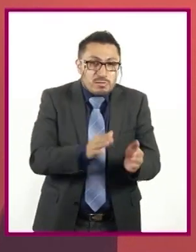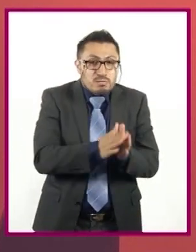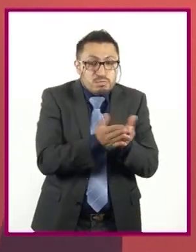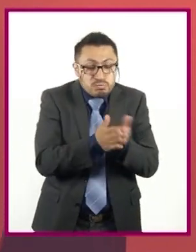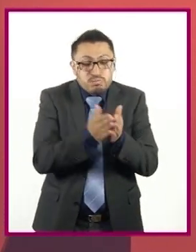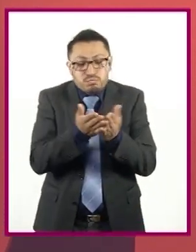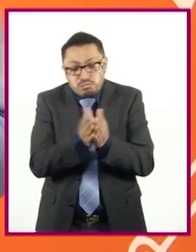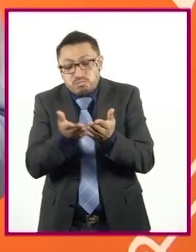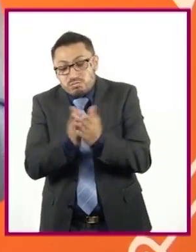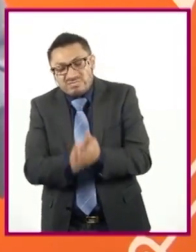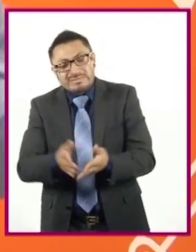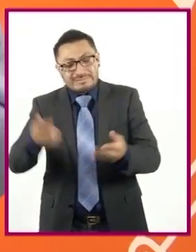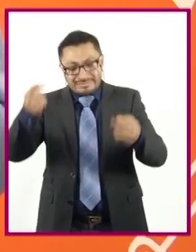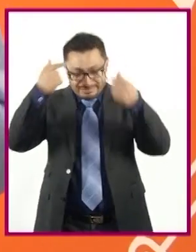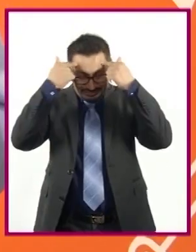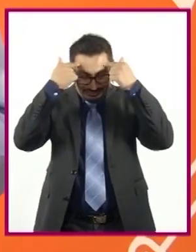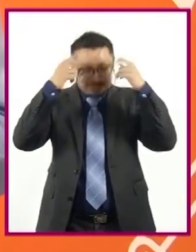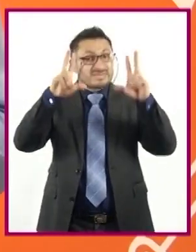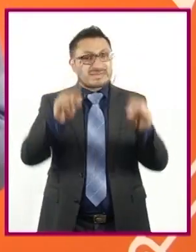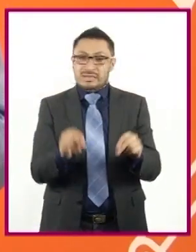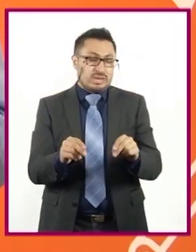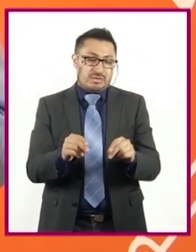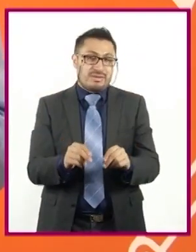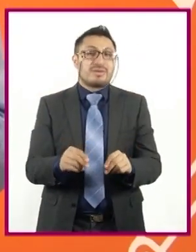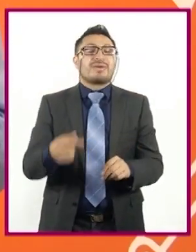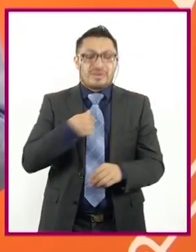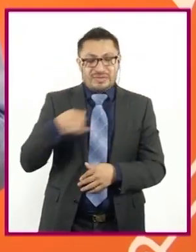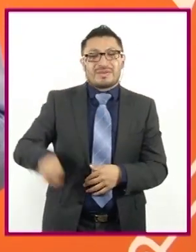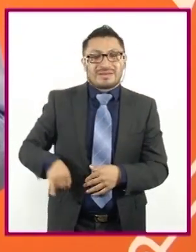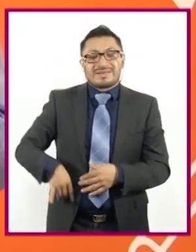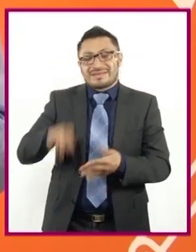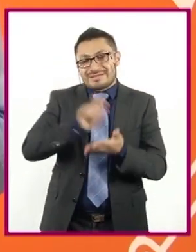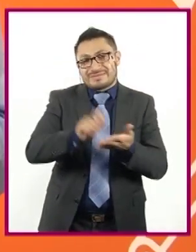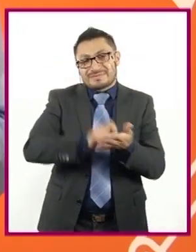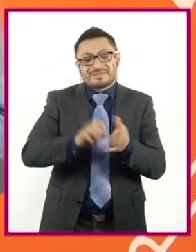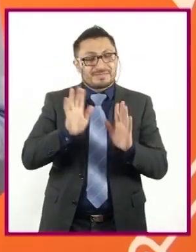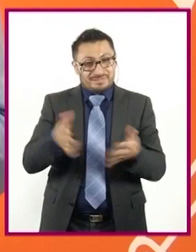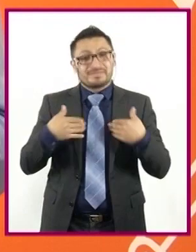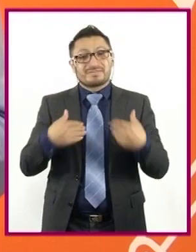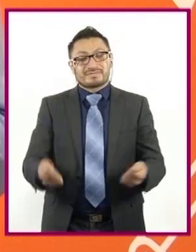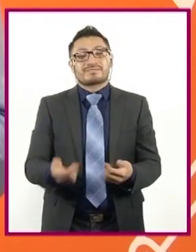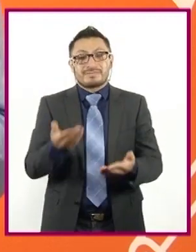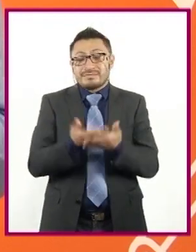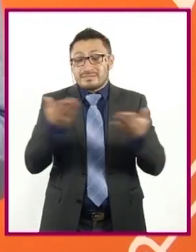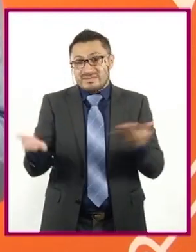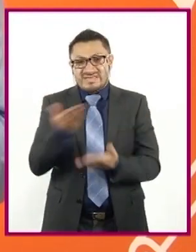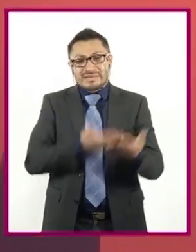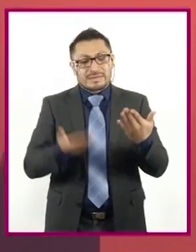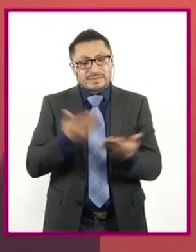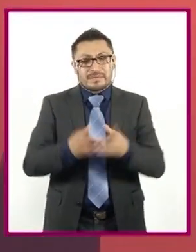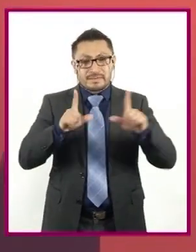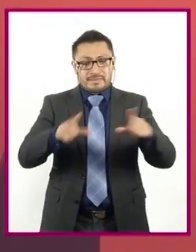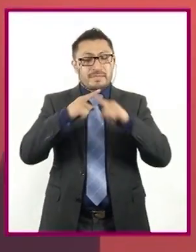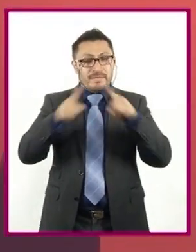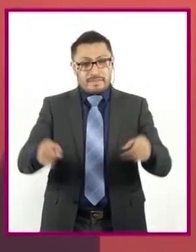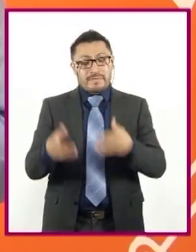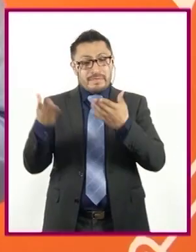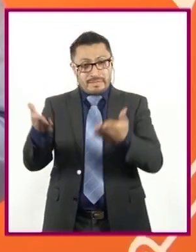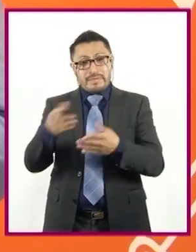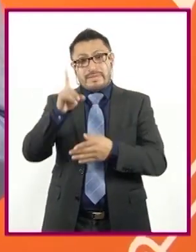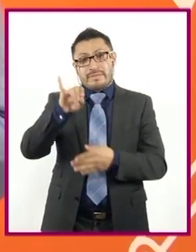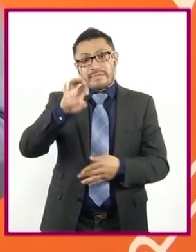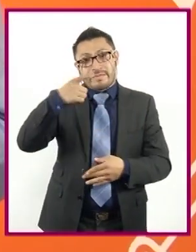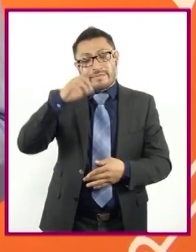me interesan. Así es, ahora quiero compartirles otra ficha que hizo Diego, considerando el tema de